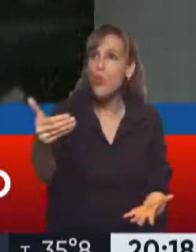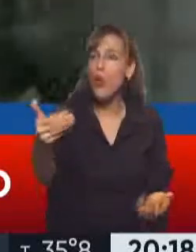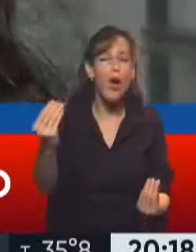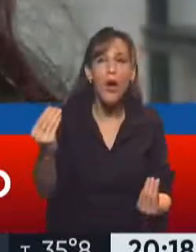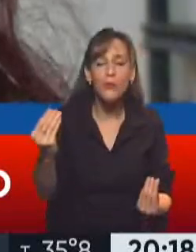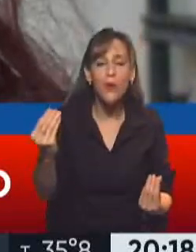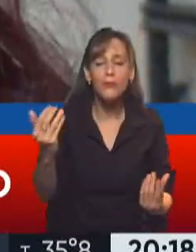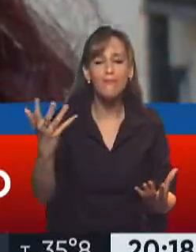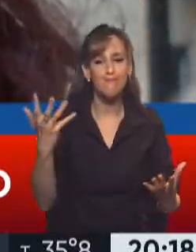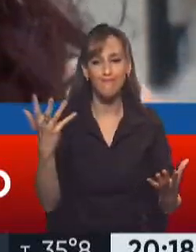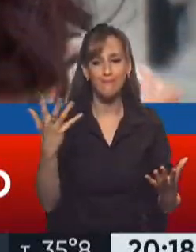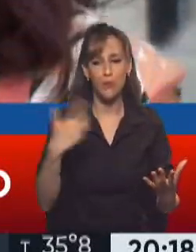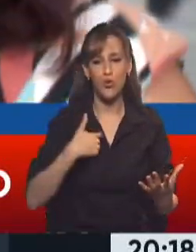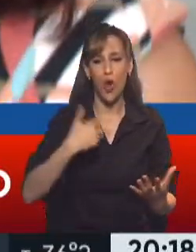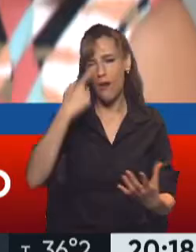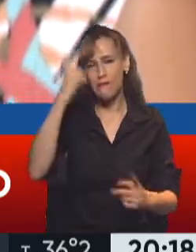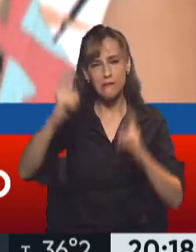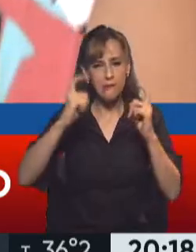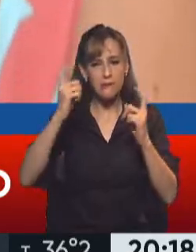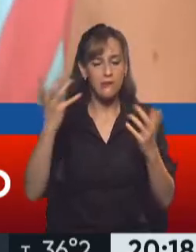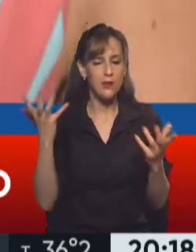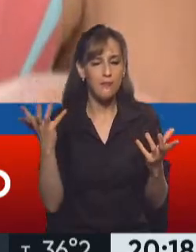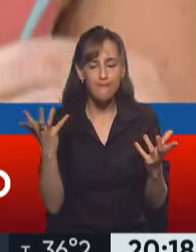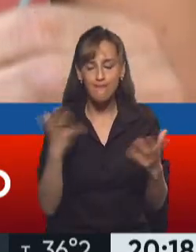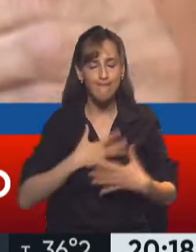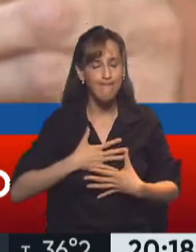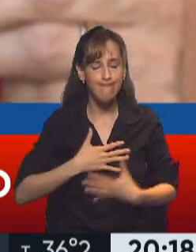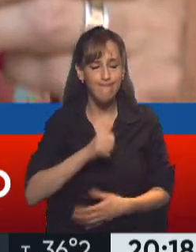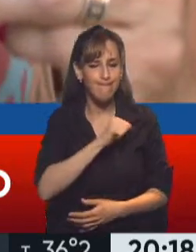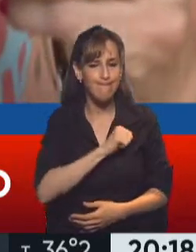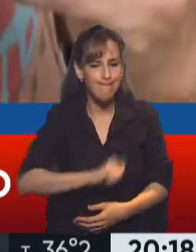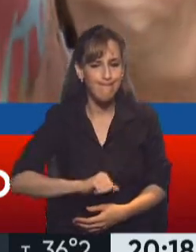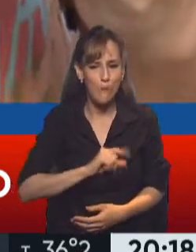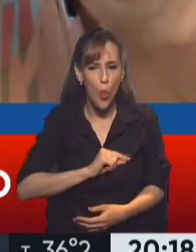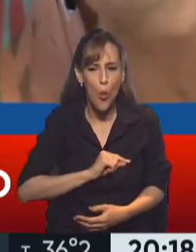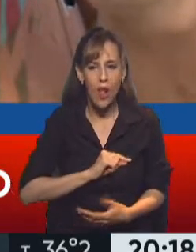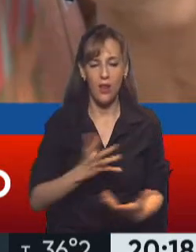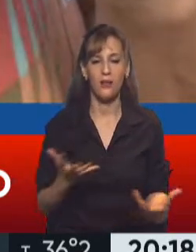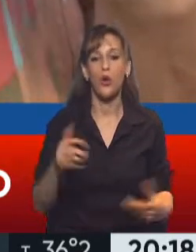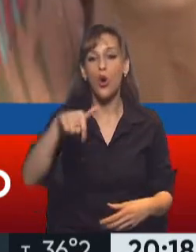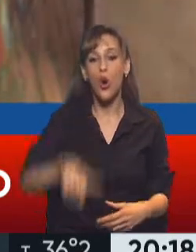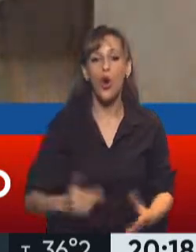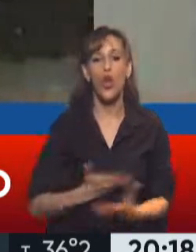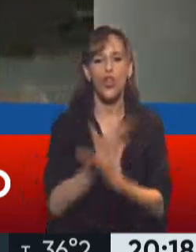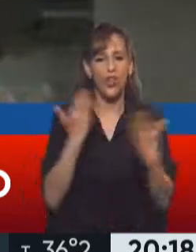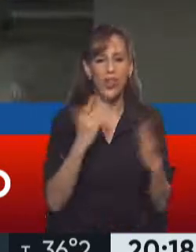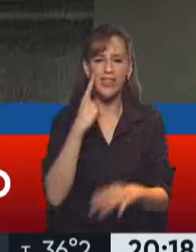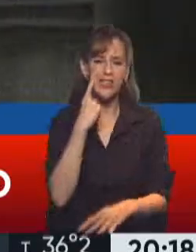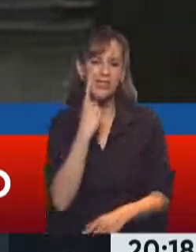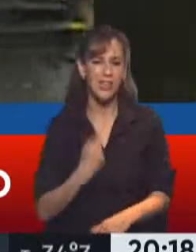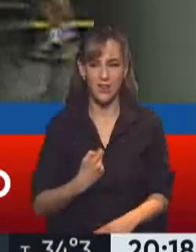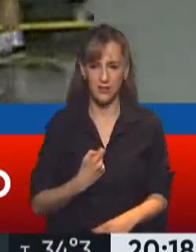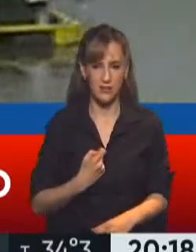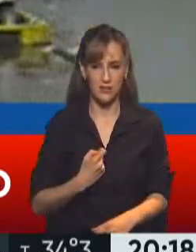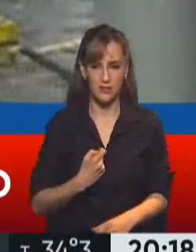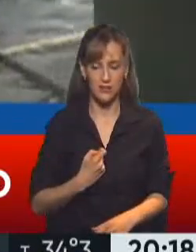Nada, tengo que imaginarlo simplemente, ¿no? Hoy es un día terriblemente triste y hoy va a